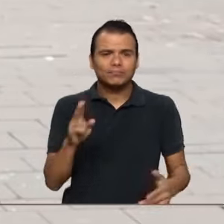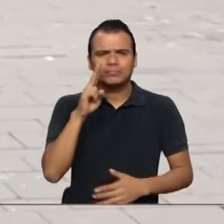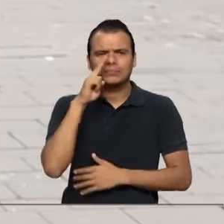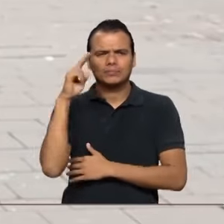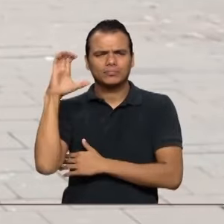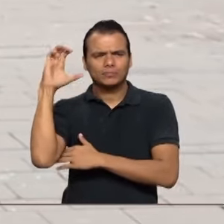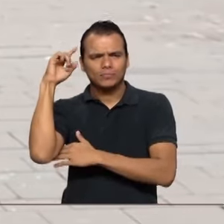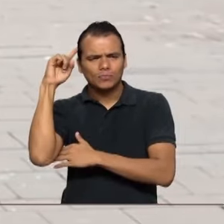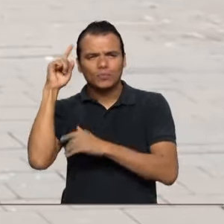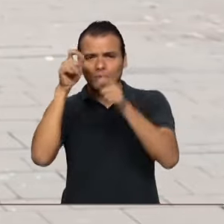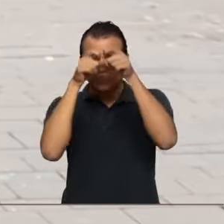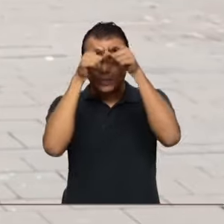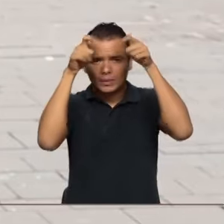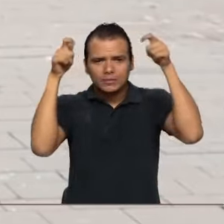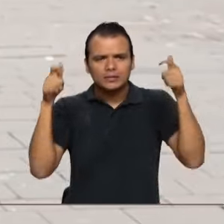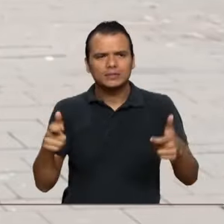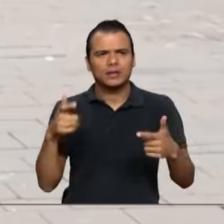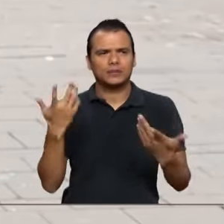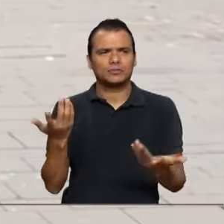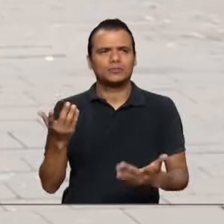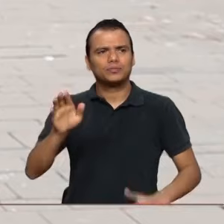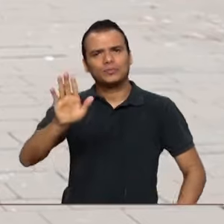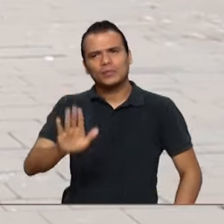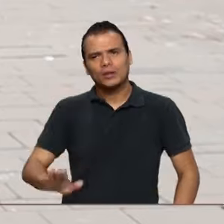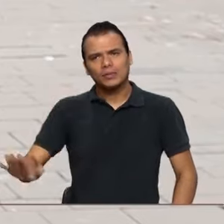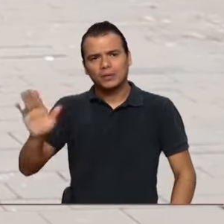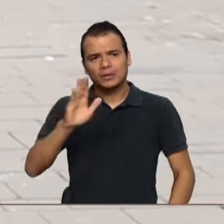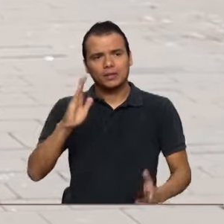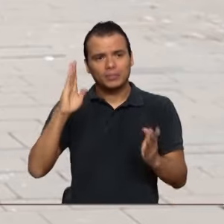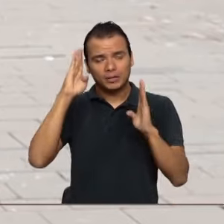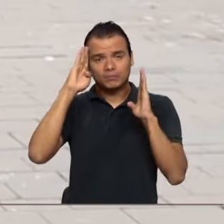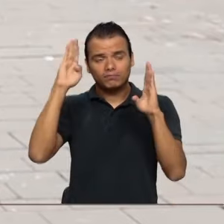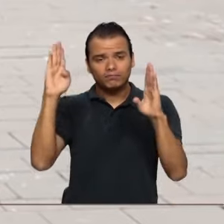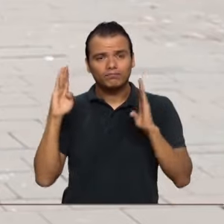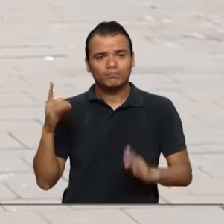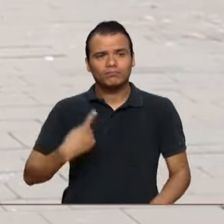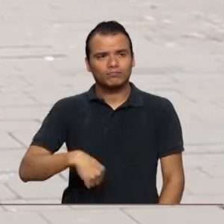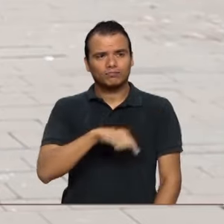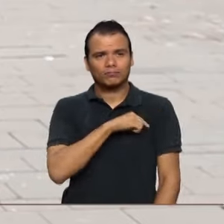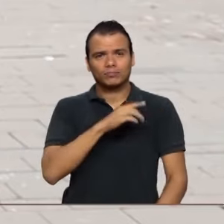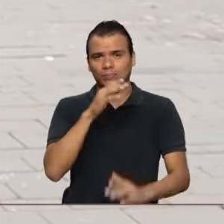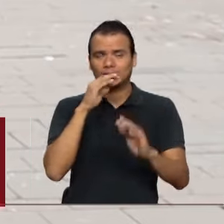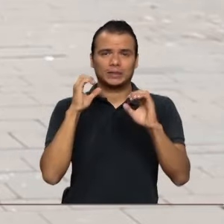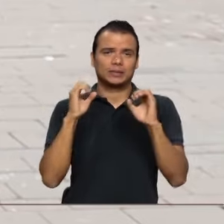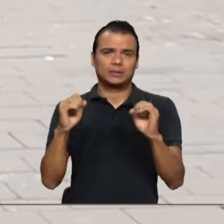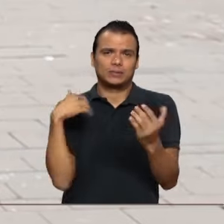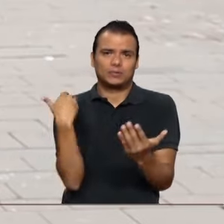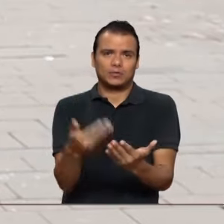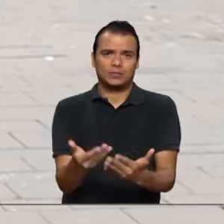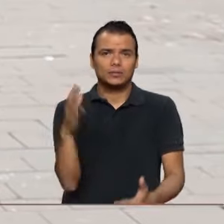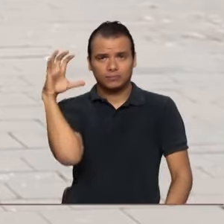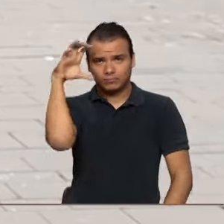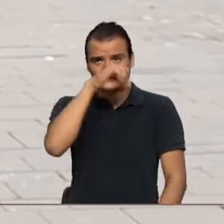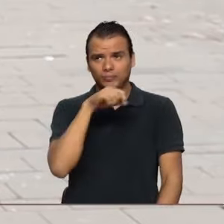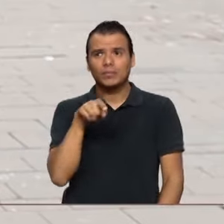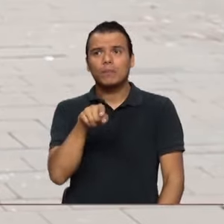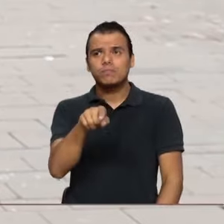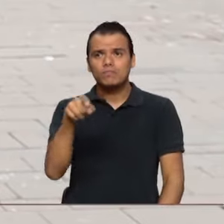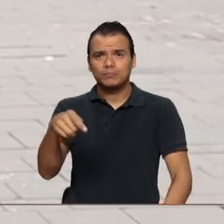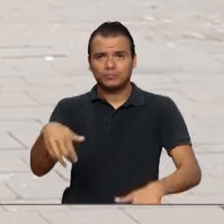nacional, departamental, y eso nos ha llevado a que nuestras vías no son las mejores y por ende